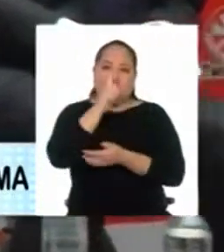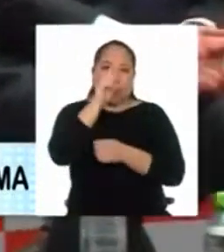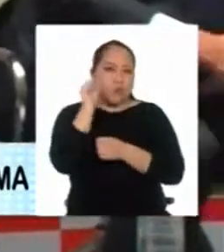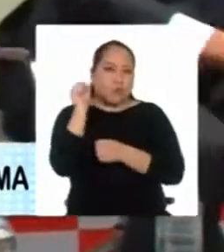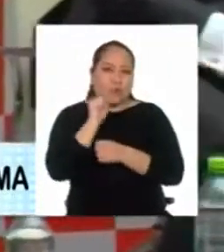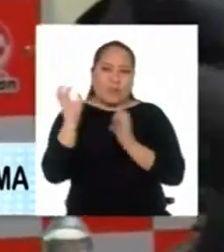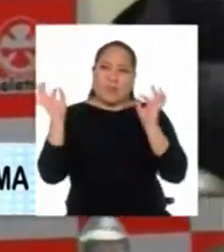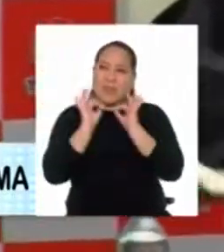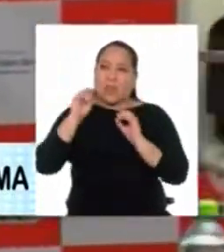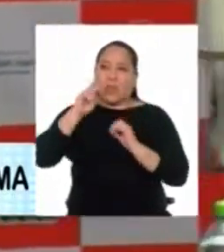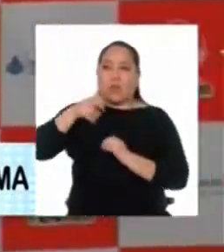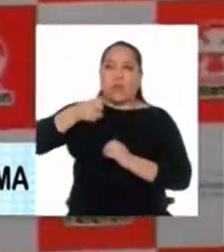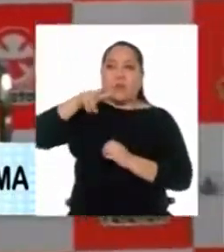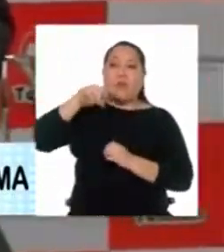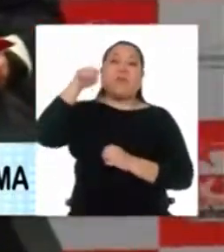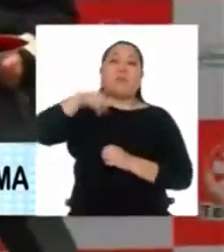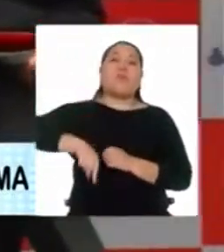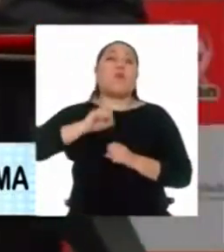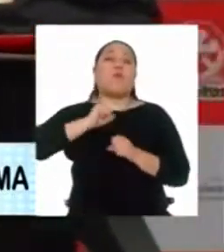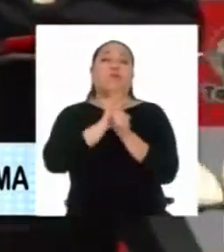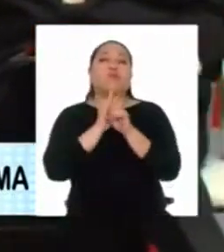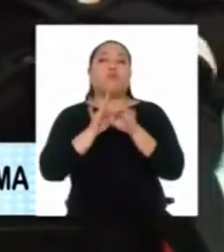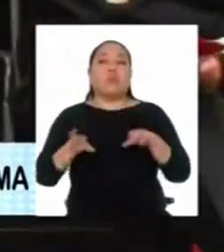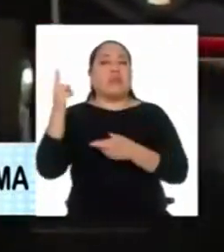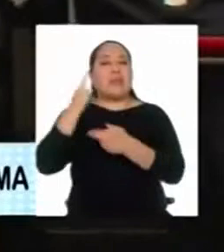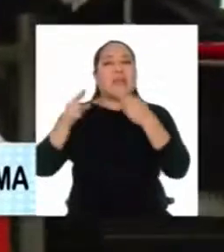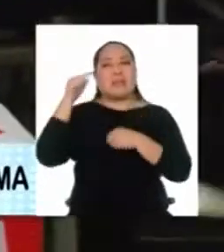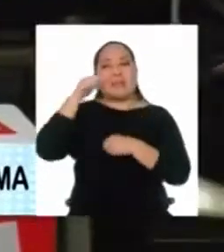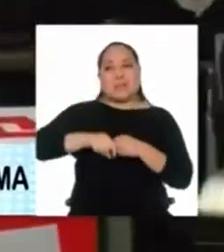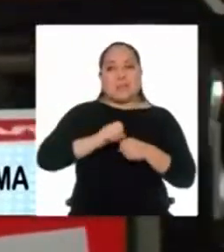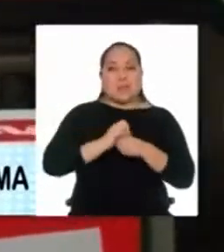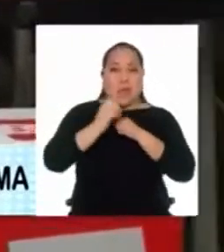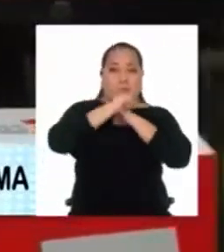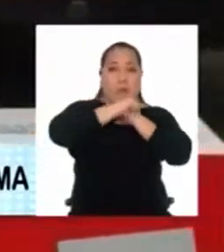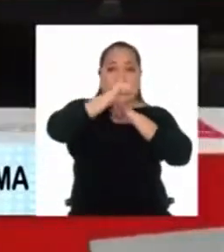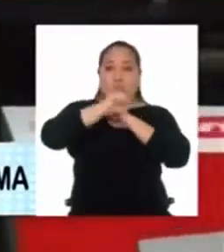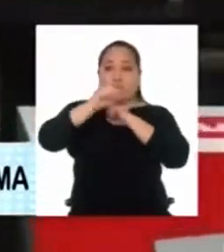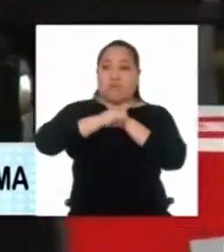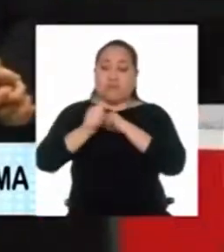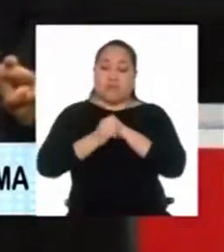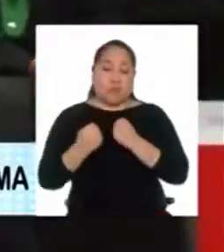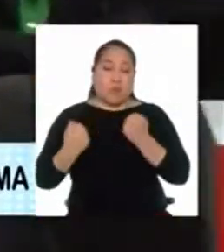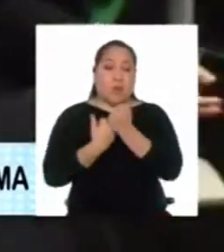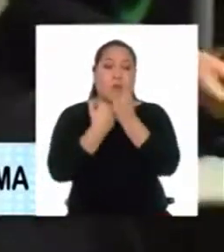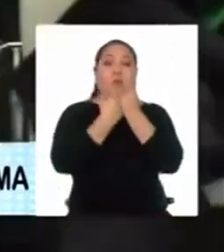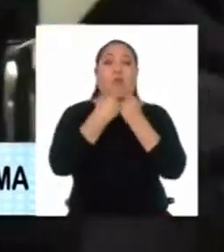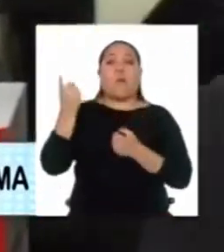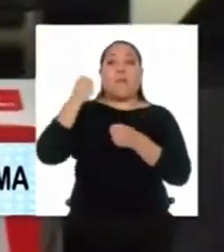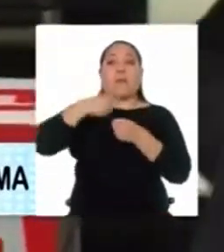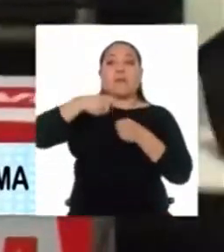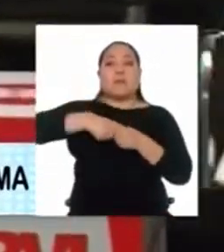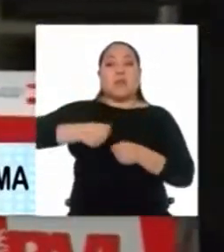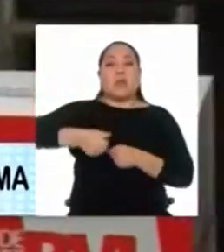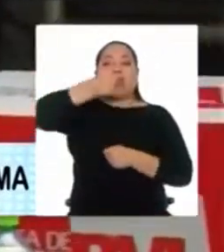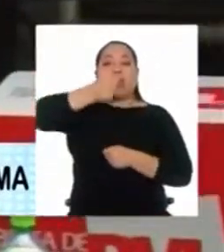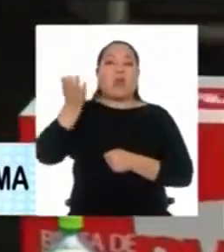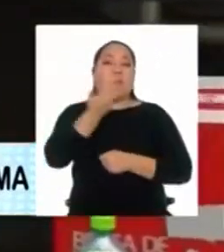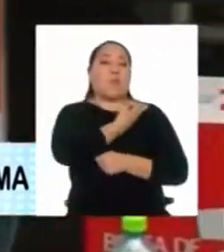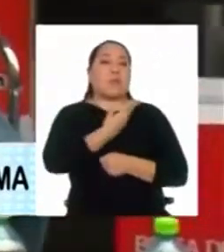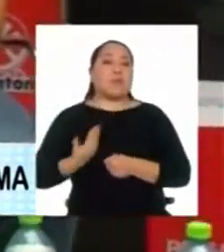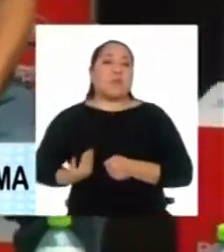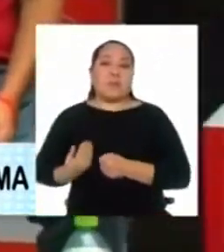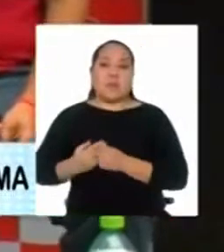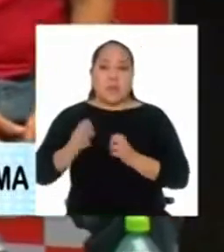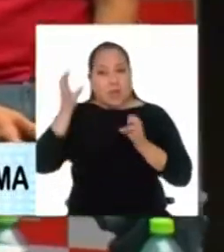en el 2020 debido a la pandemia, retorna esta campaña solidaria con la presencia de autoridades, entre ellas la presidenta